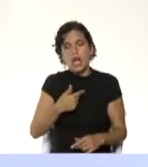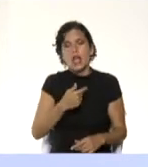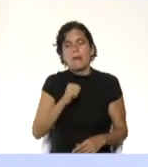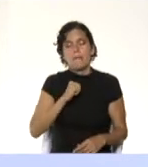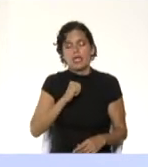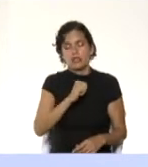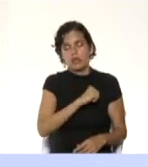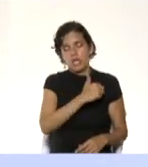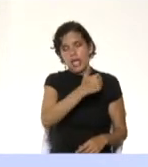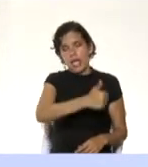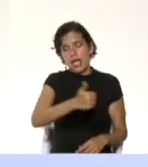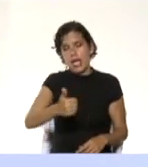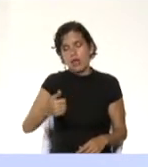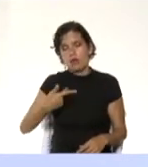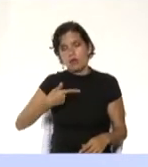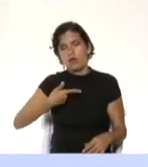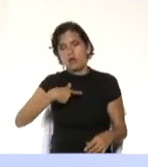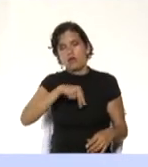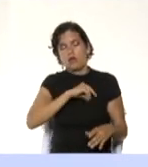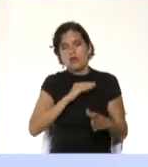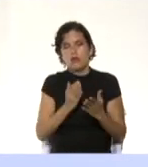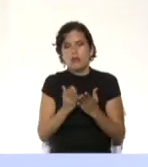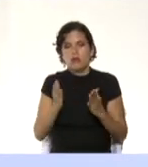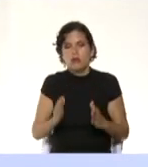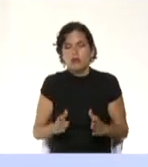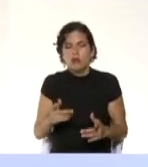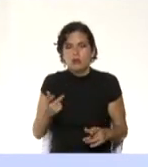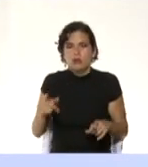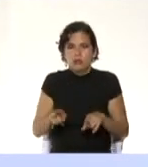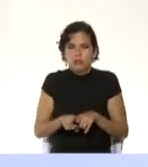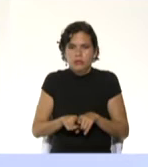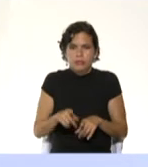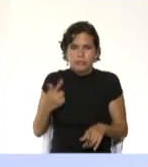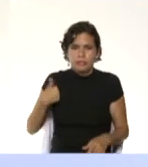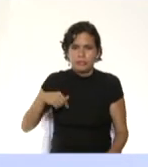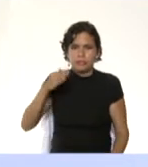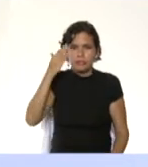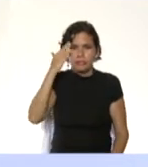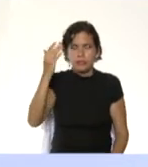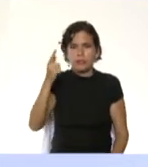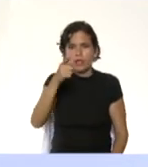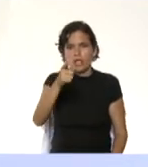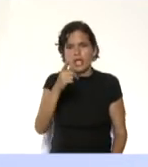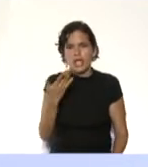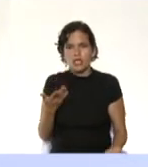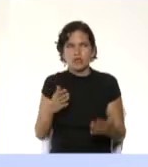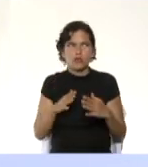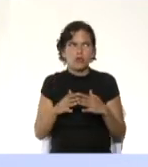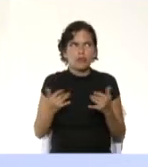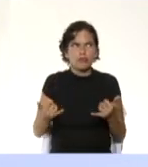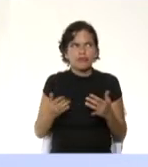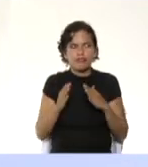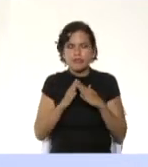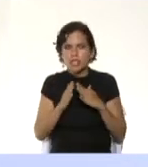nuestros estudiantes. También debemos tomar en cuenta ese factor hogar que